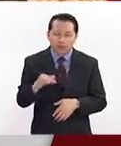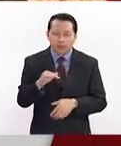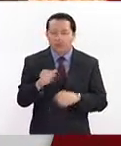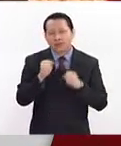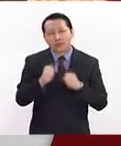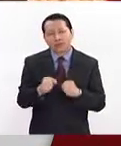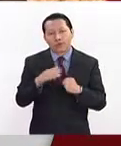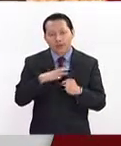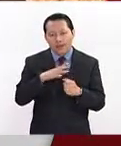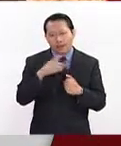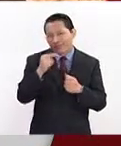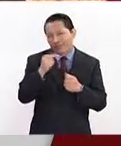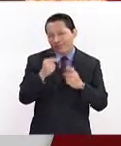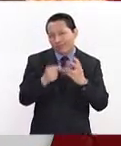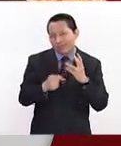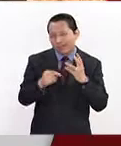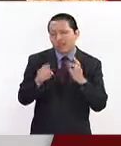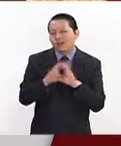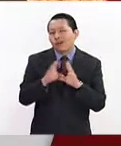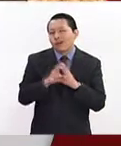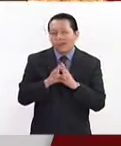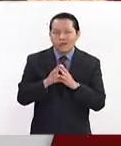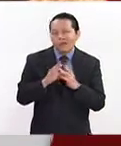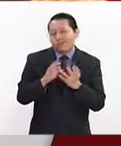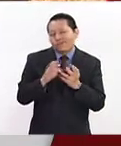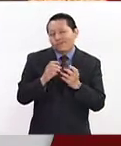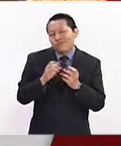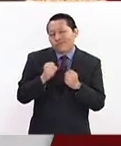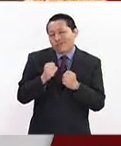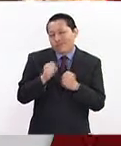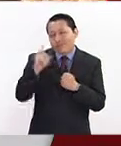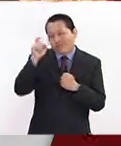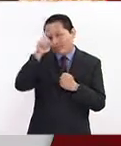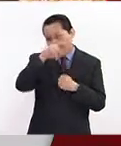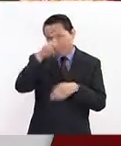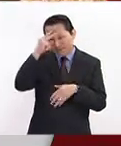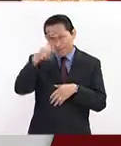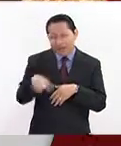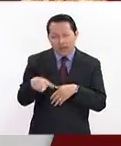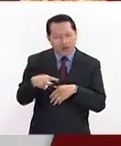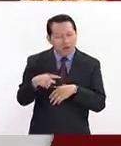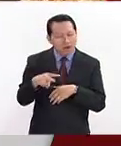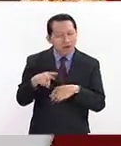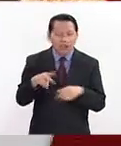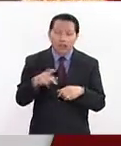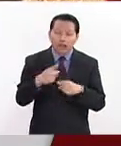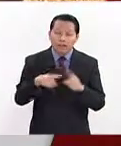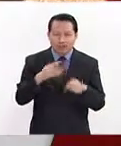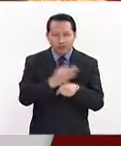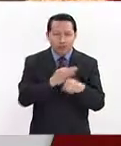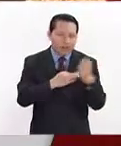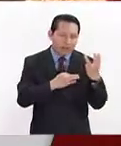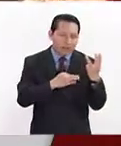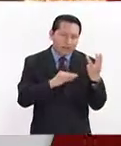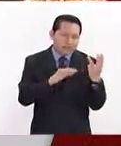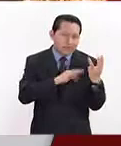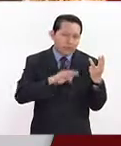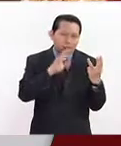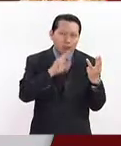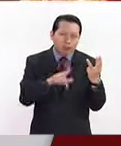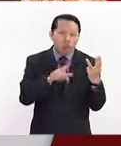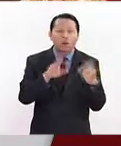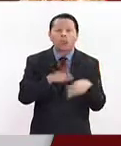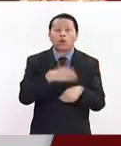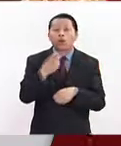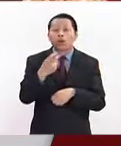tendría condiciones menos favorables a las que ahorita tiene México en el marco del escenario trilateral. Entonces, es por ello